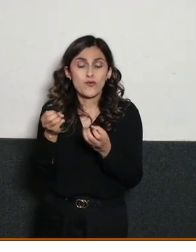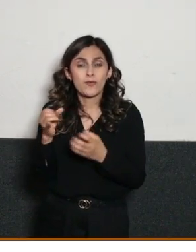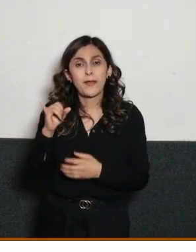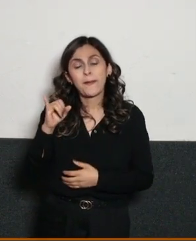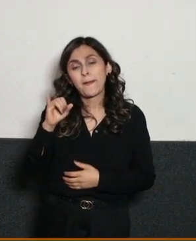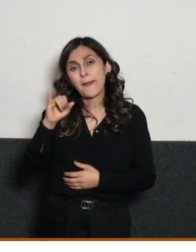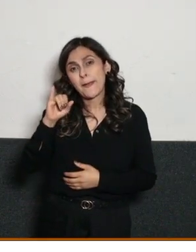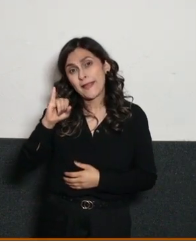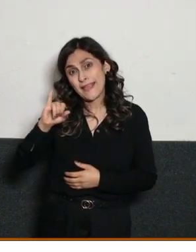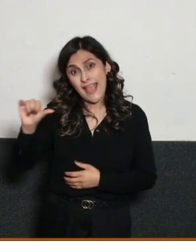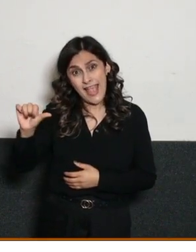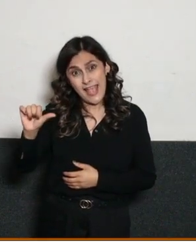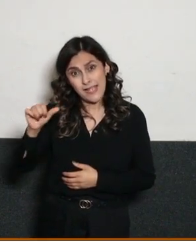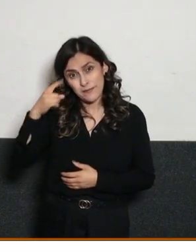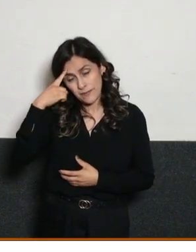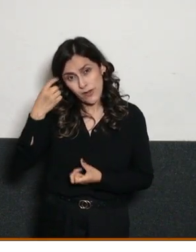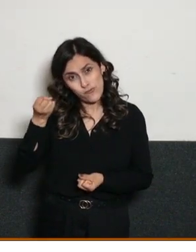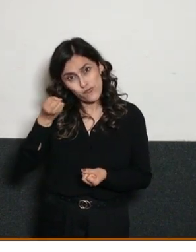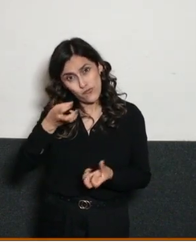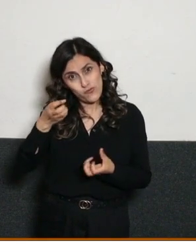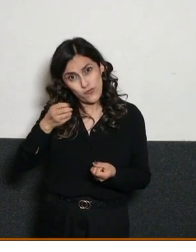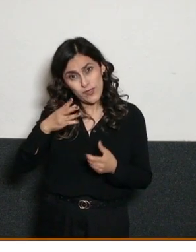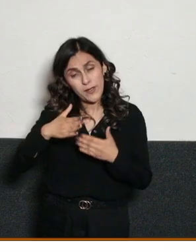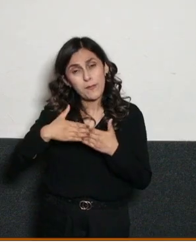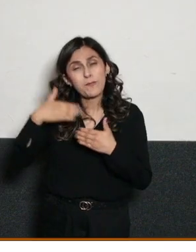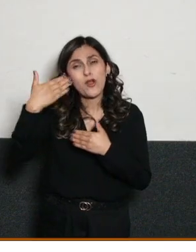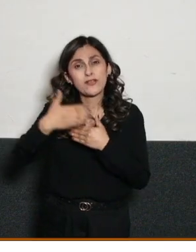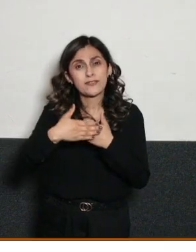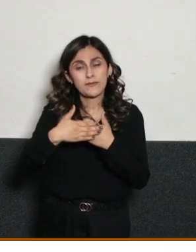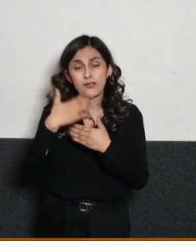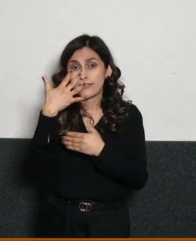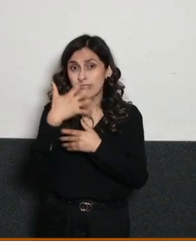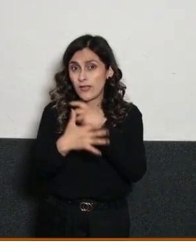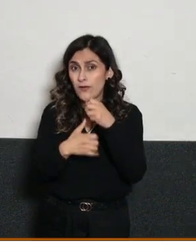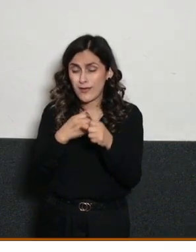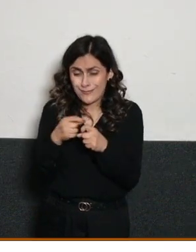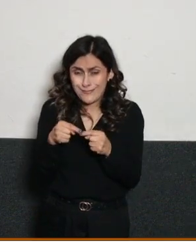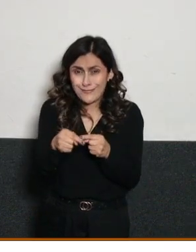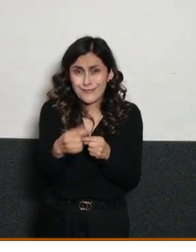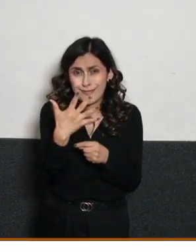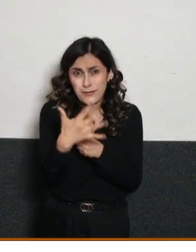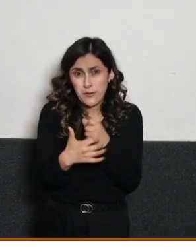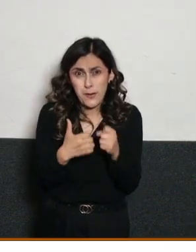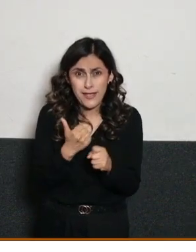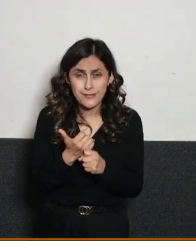artificial al PIB global en los próximos 5 años nada más.